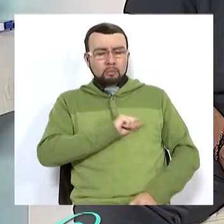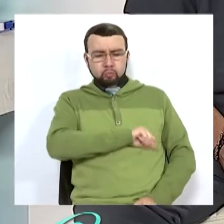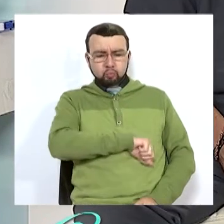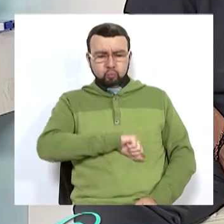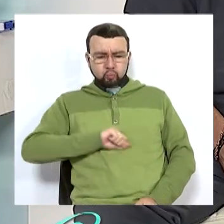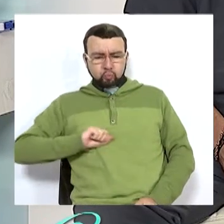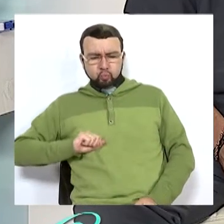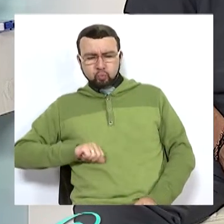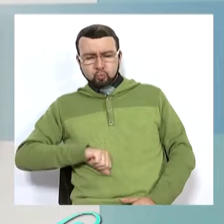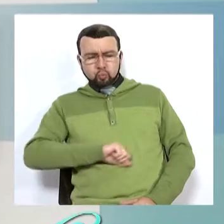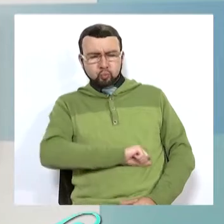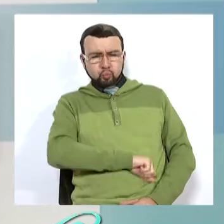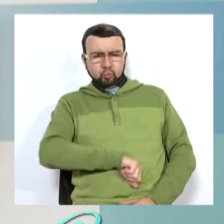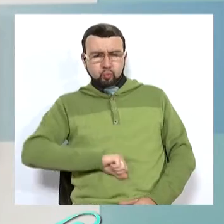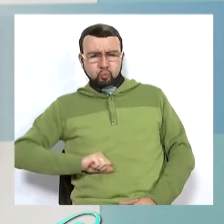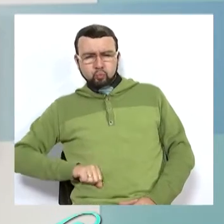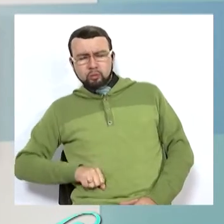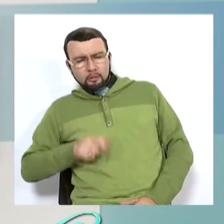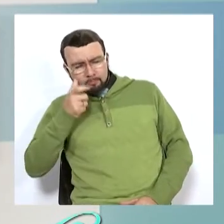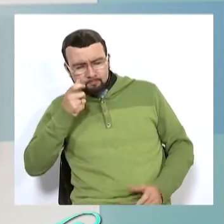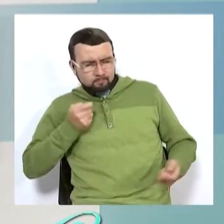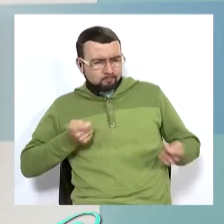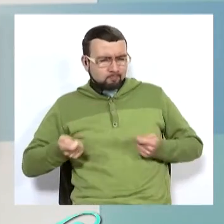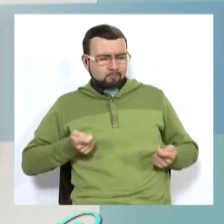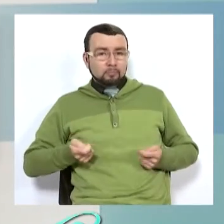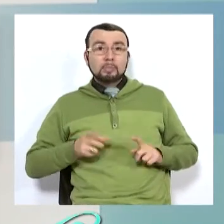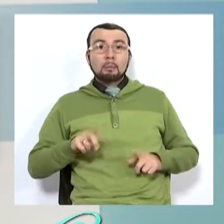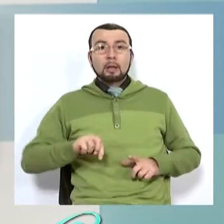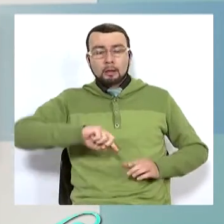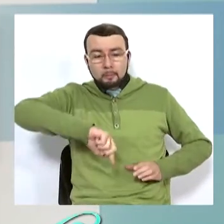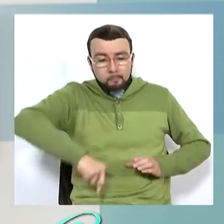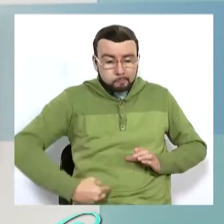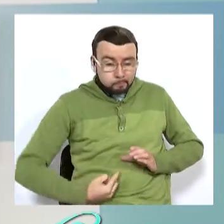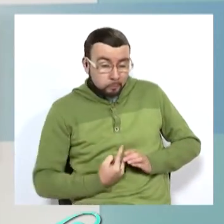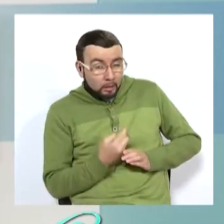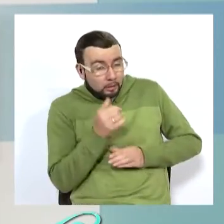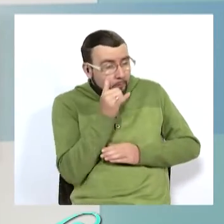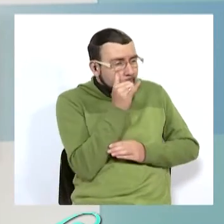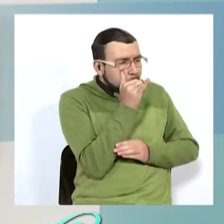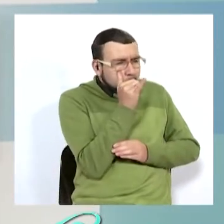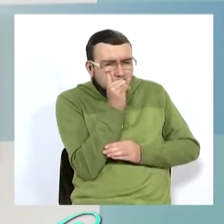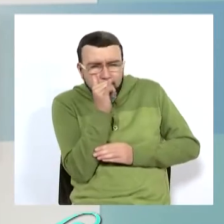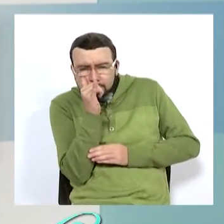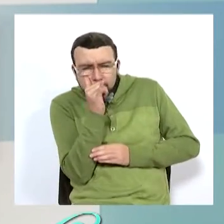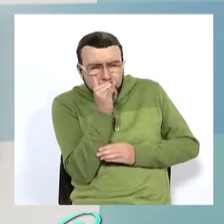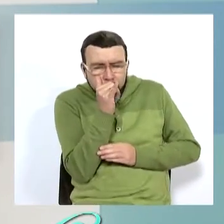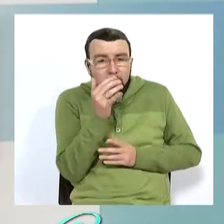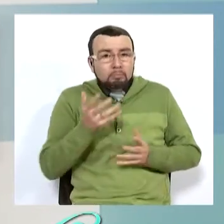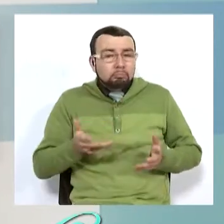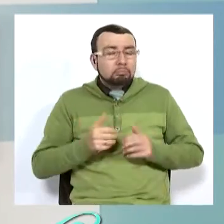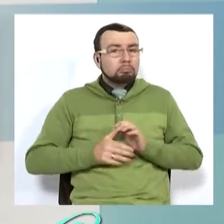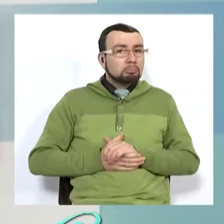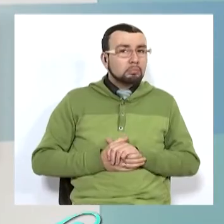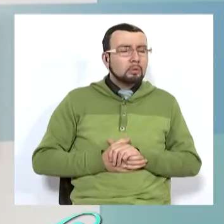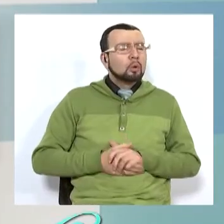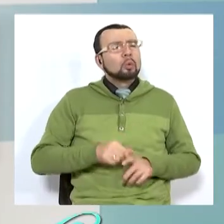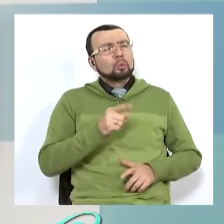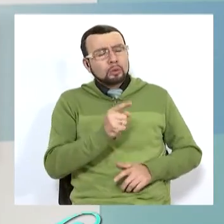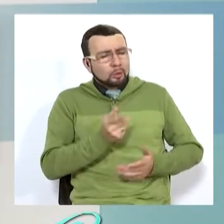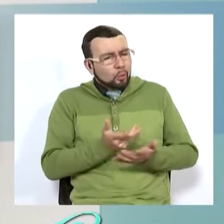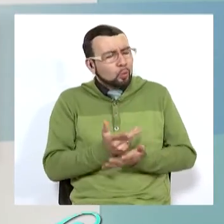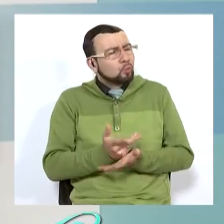y le mandaron también una colonoscopia. Sí. Sí. Entonces yo quiero saber si, o sea, que usted me